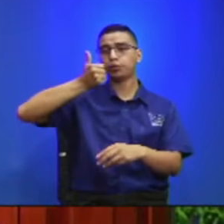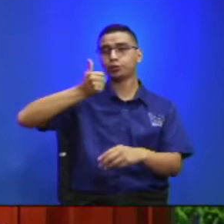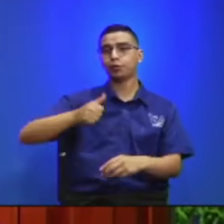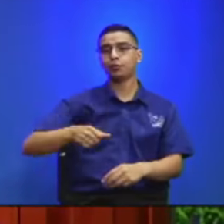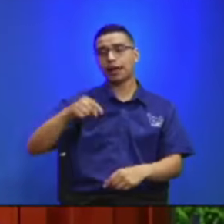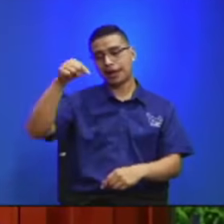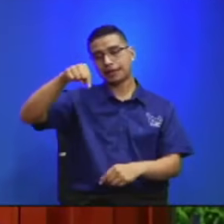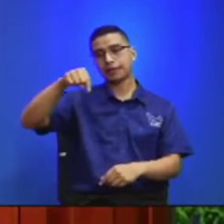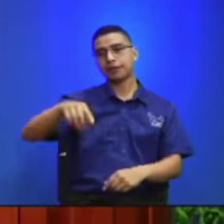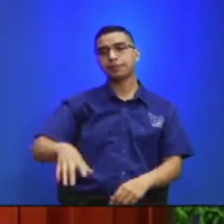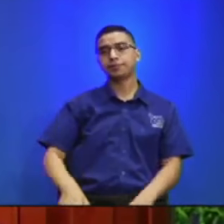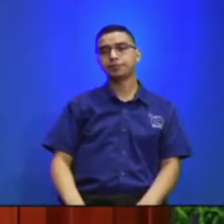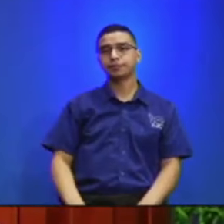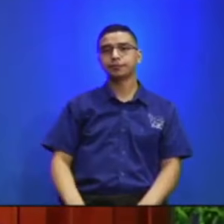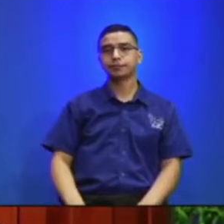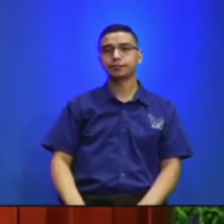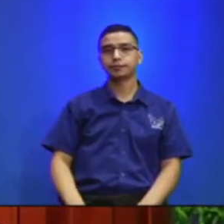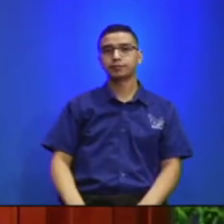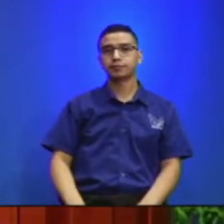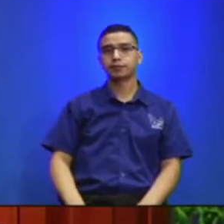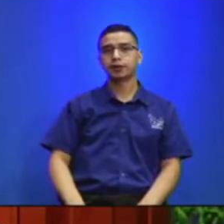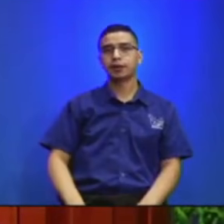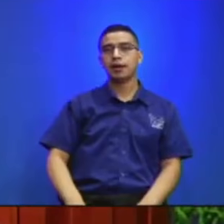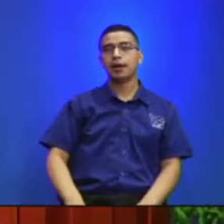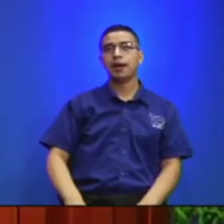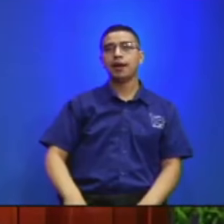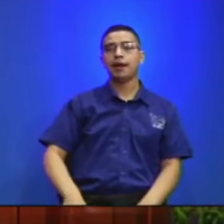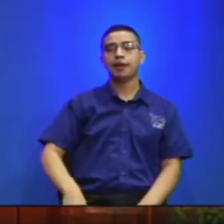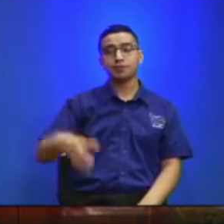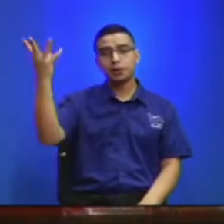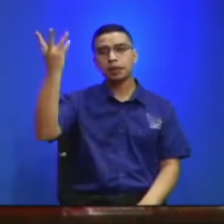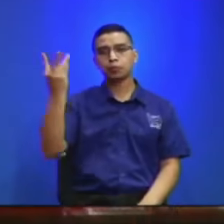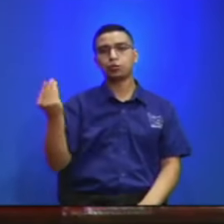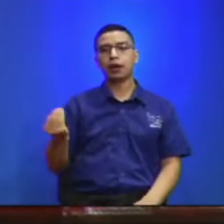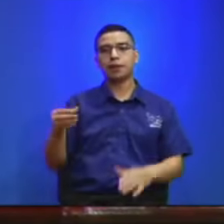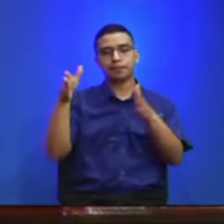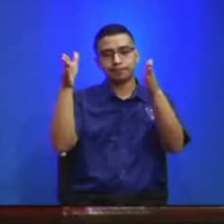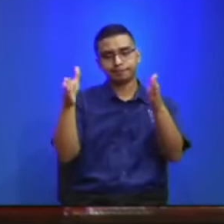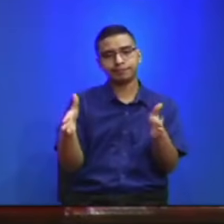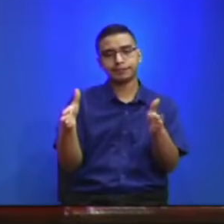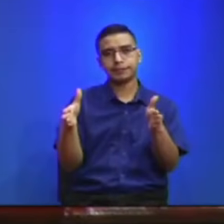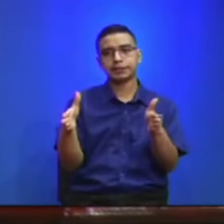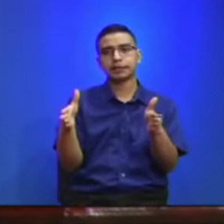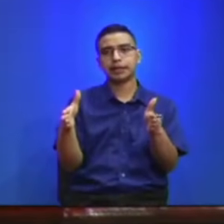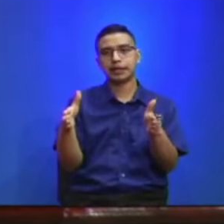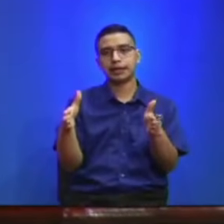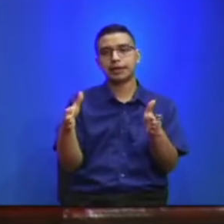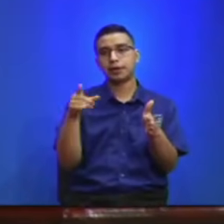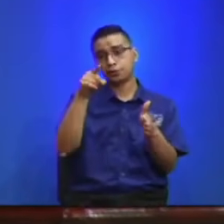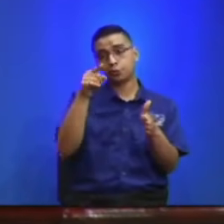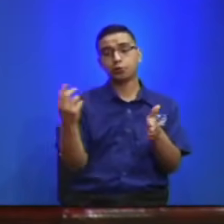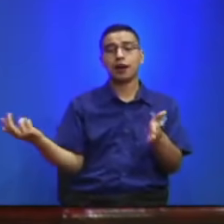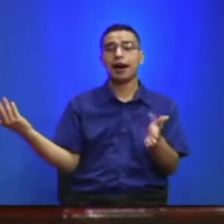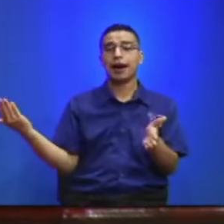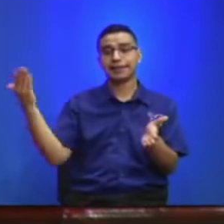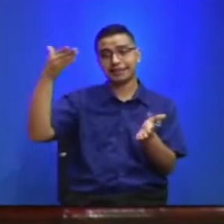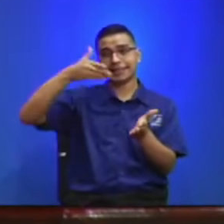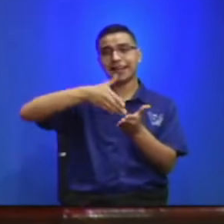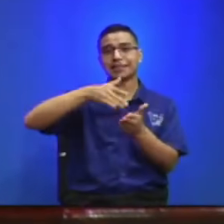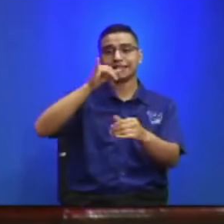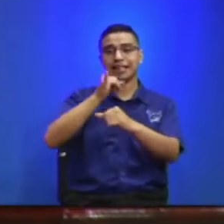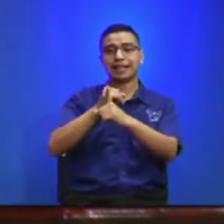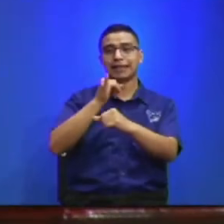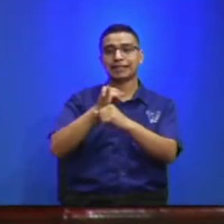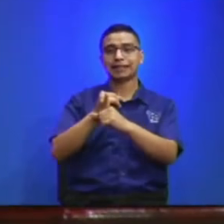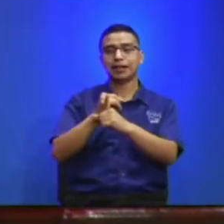que nos habla de guatemala estoy hablando de la nación santa cuando te trasladaron a llegado a la